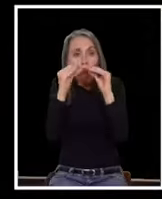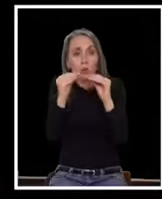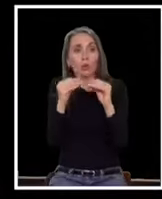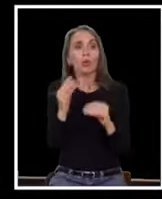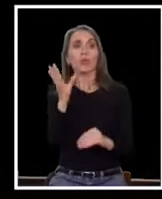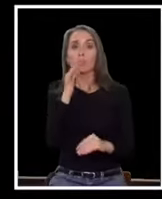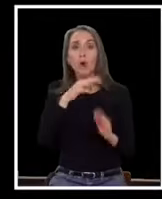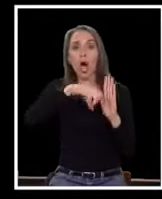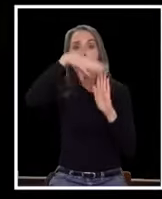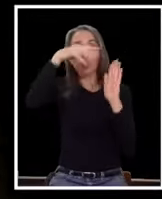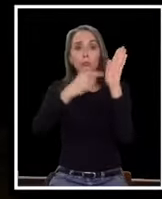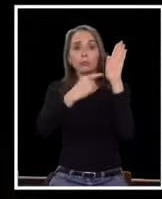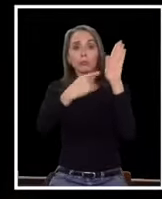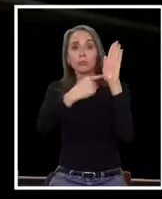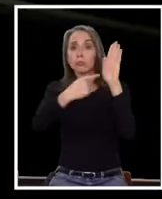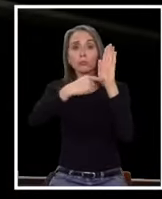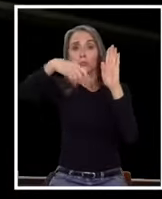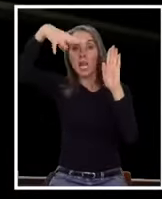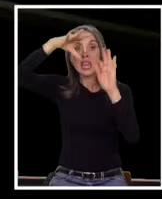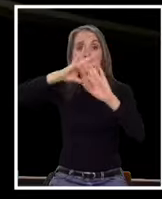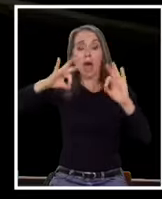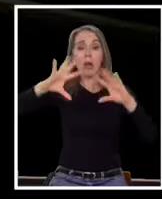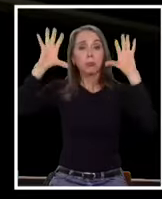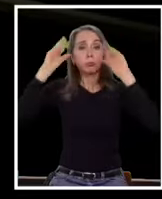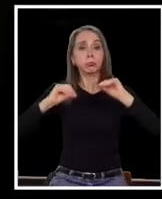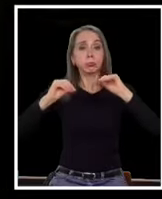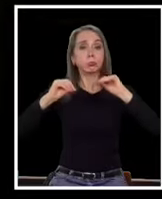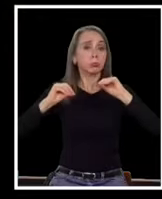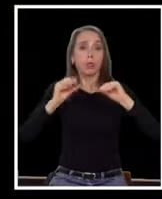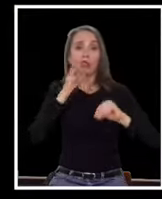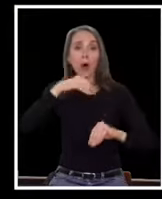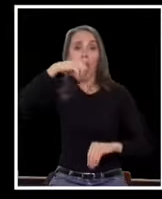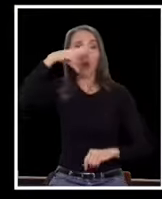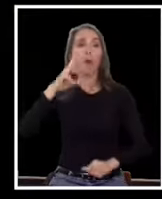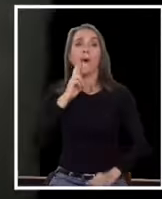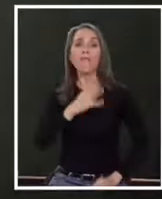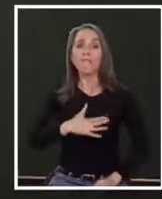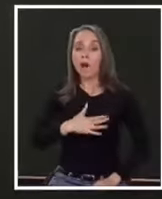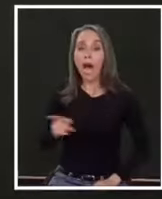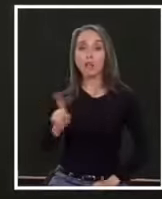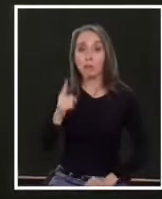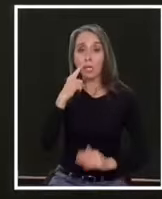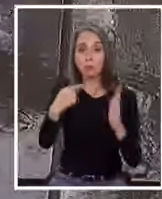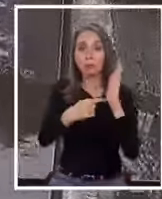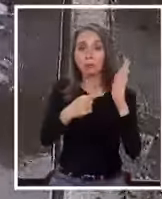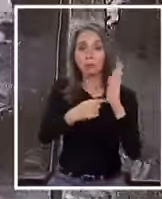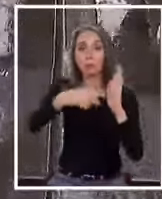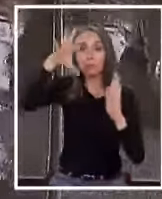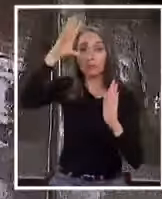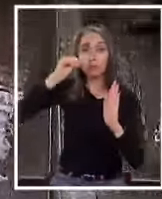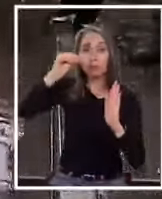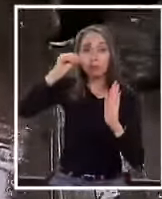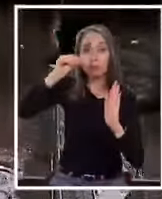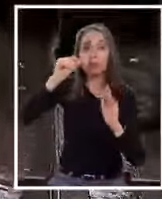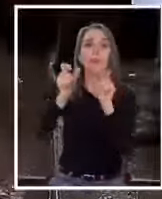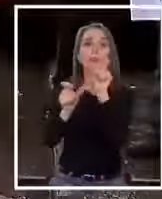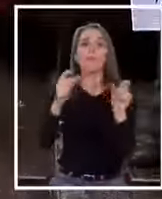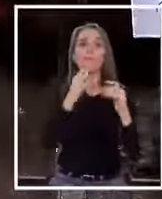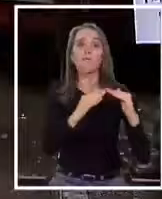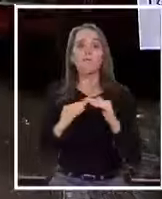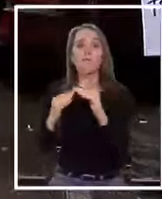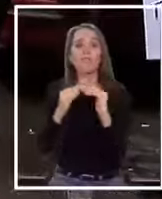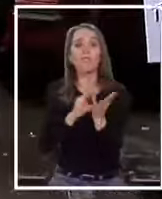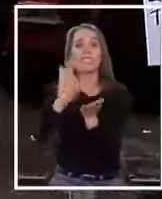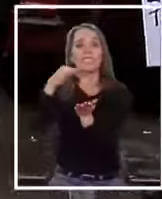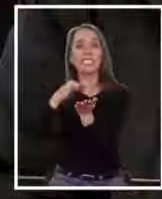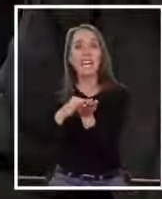hay luz. Acá tampoco hay luz. No hay luz. En el baño tampoco tengo luz. Son vecinos de Cerrillos con